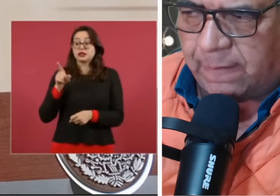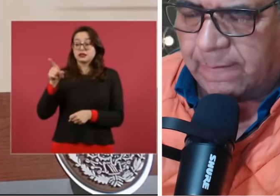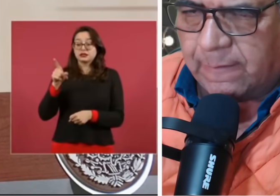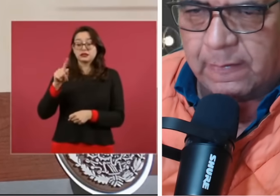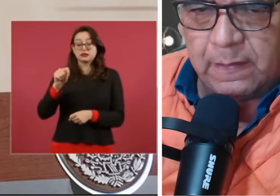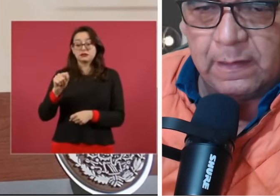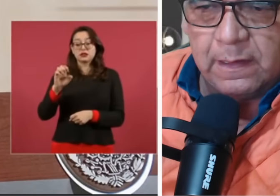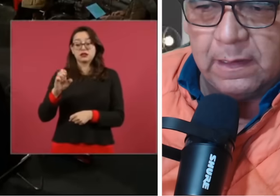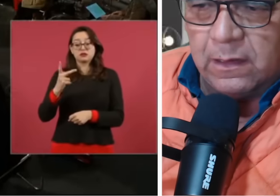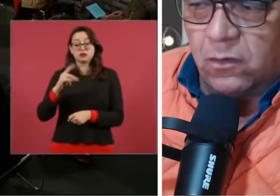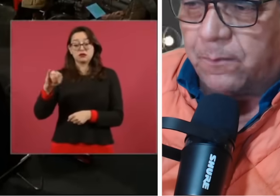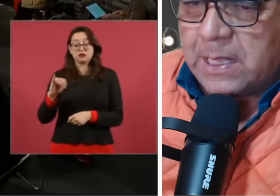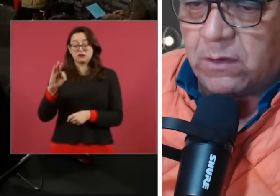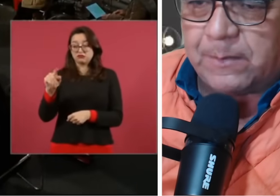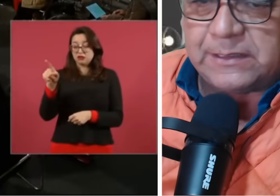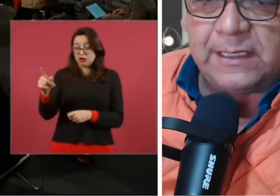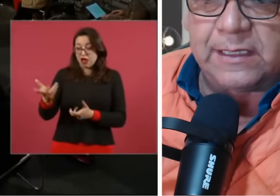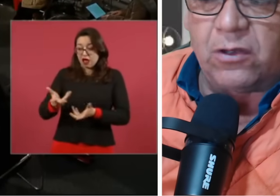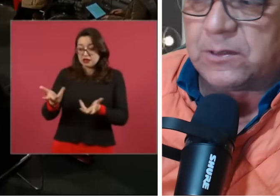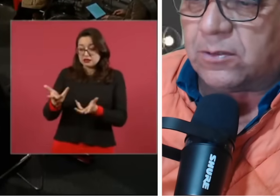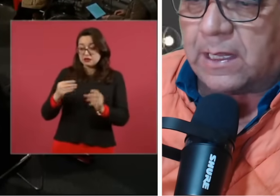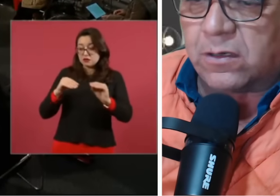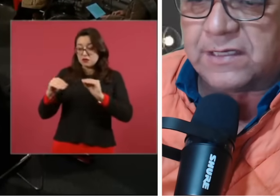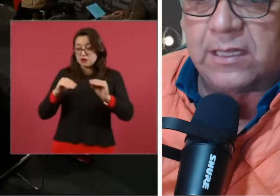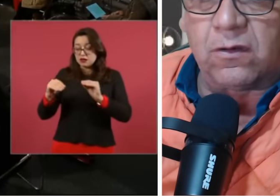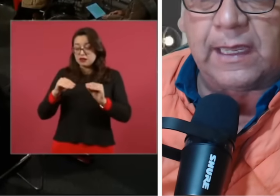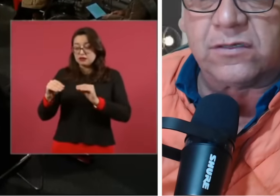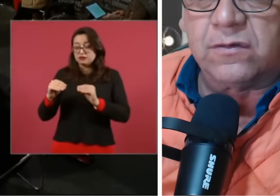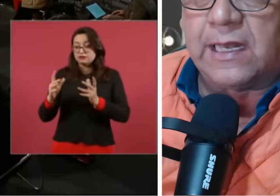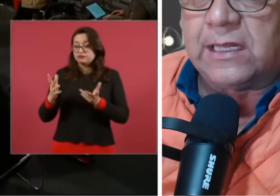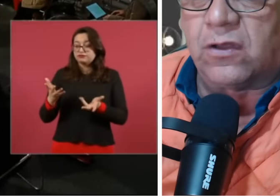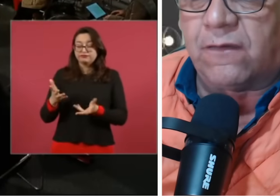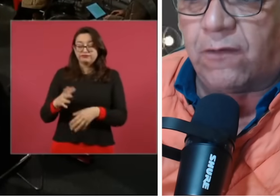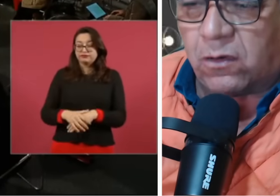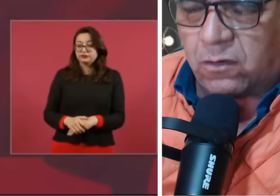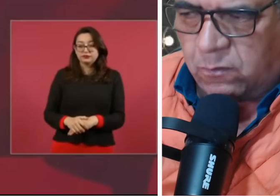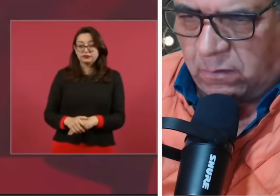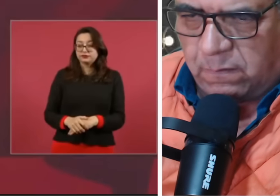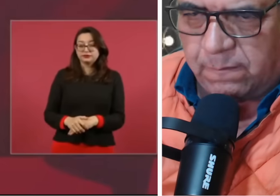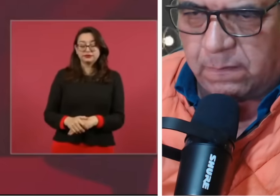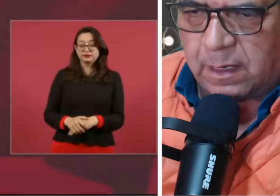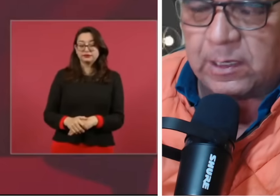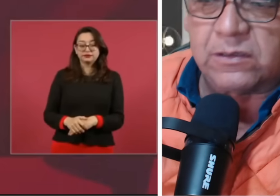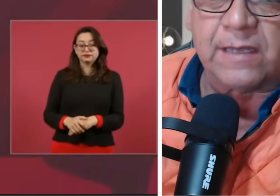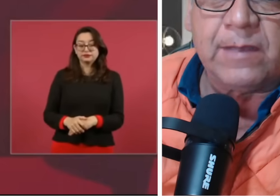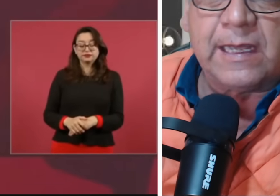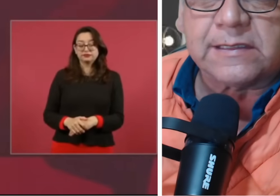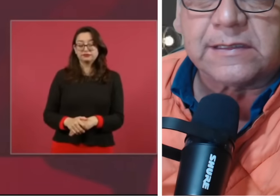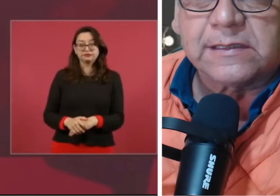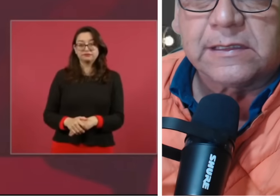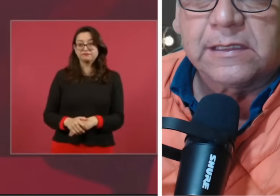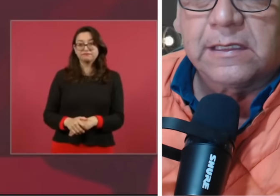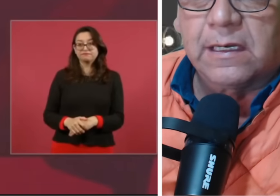Salvatierra. Culpando al presidente López Obrador, siendo que es un delito del fuero común. Amigos y